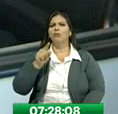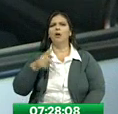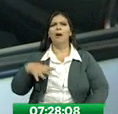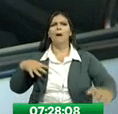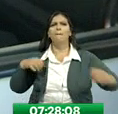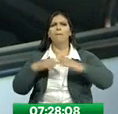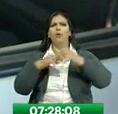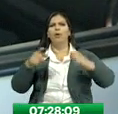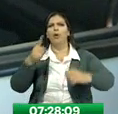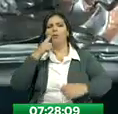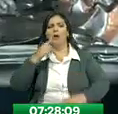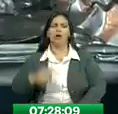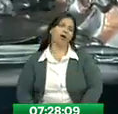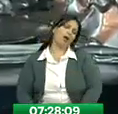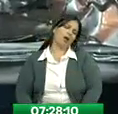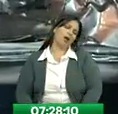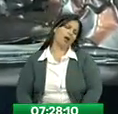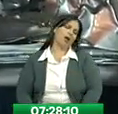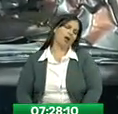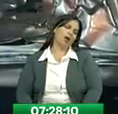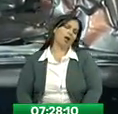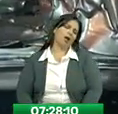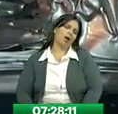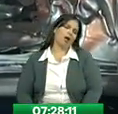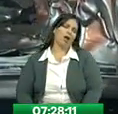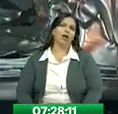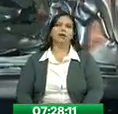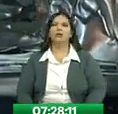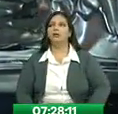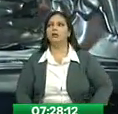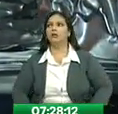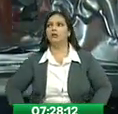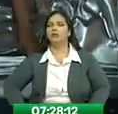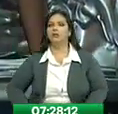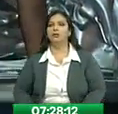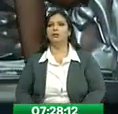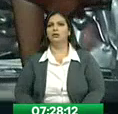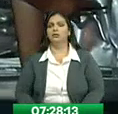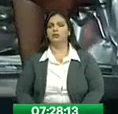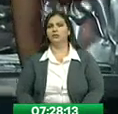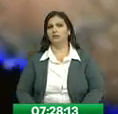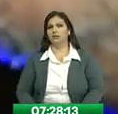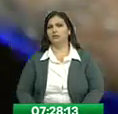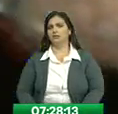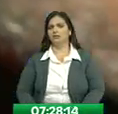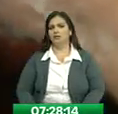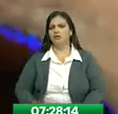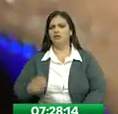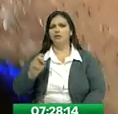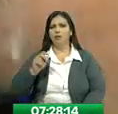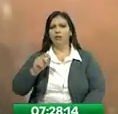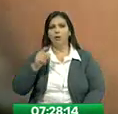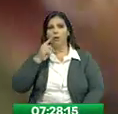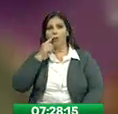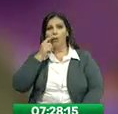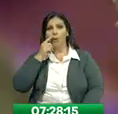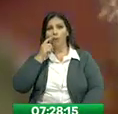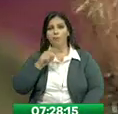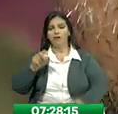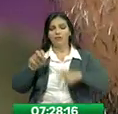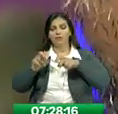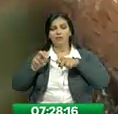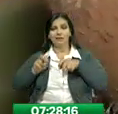impacto. Y estaban dando vueltas, ya cuando se dieron cuenta que había una persona fallecida, el uno salió por el lado de acá, el otro por